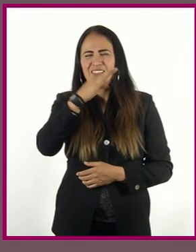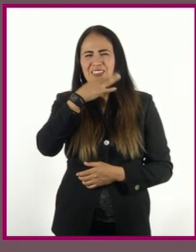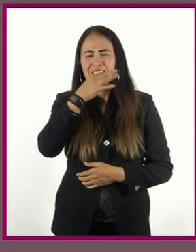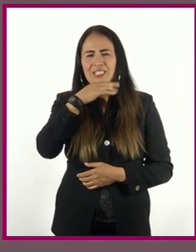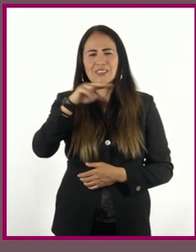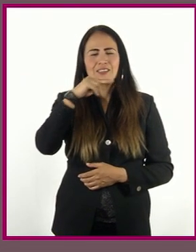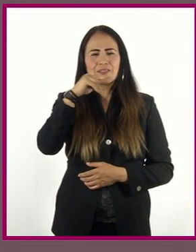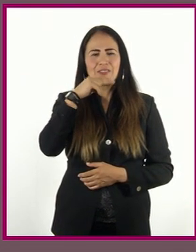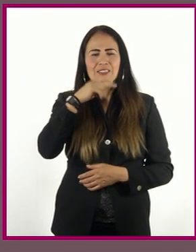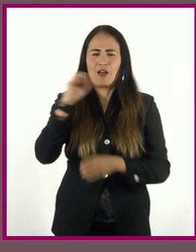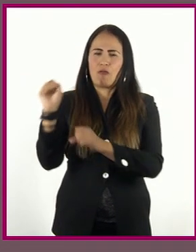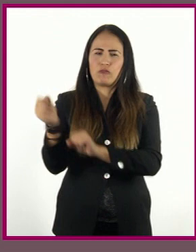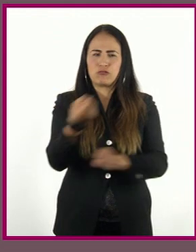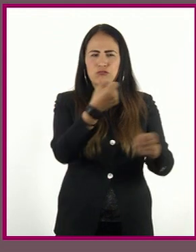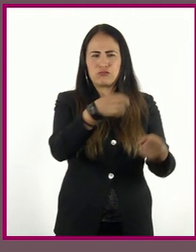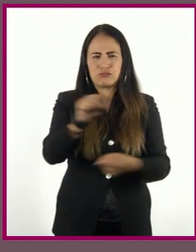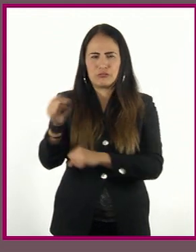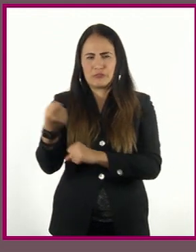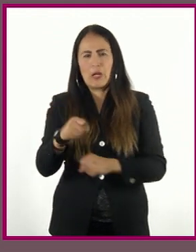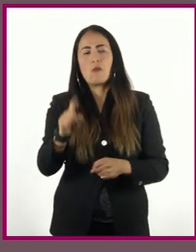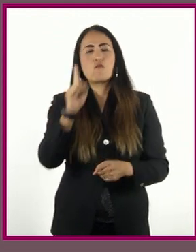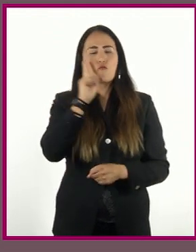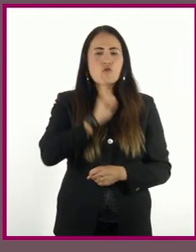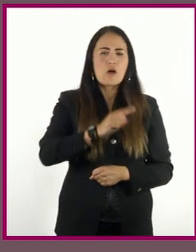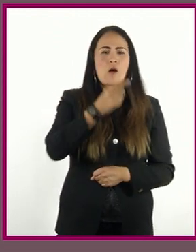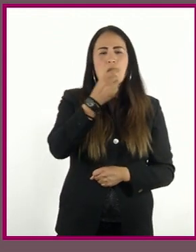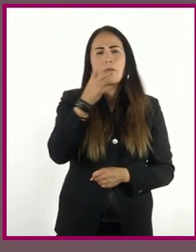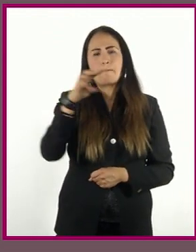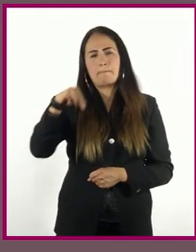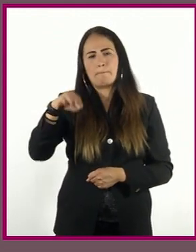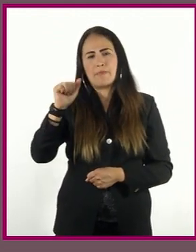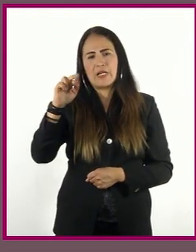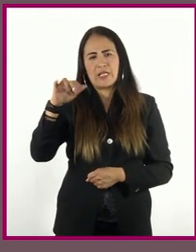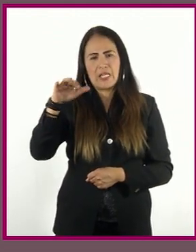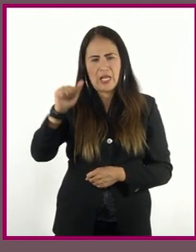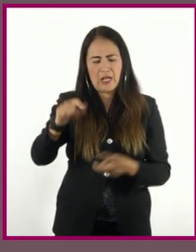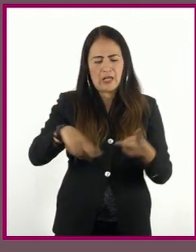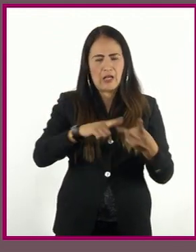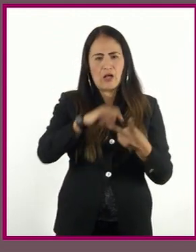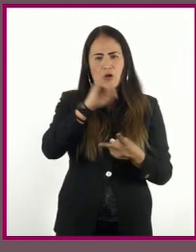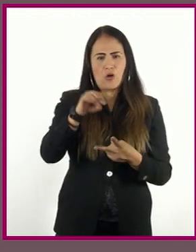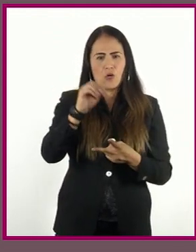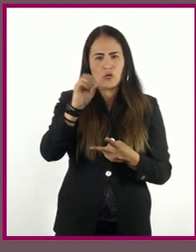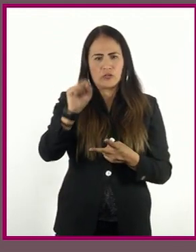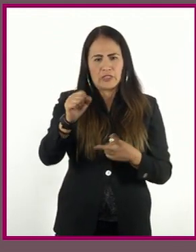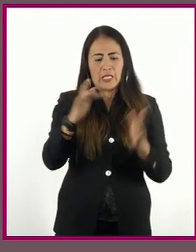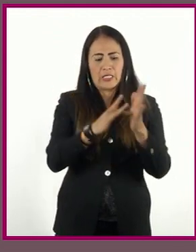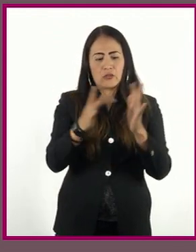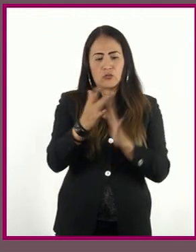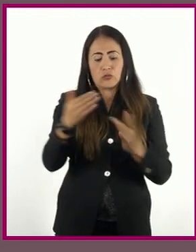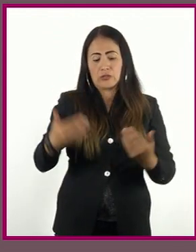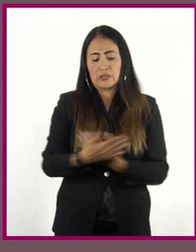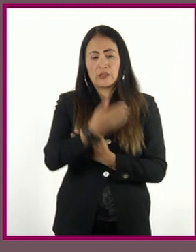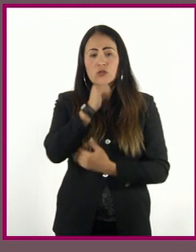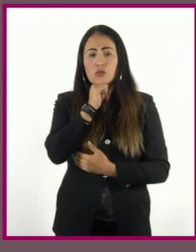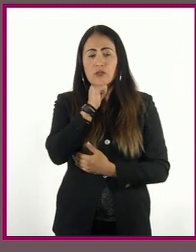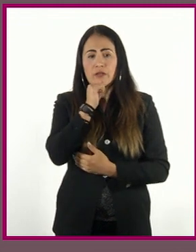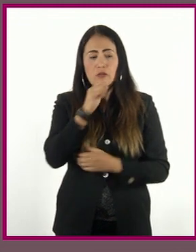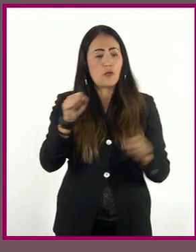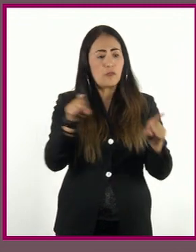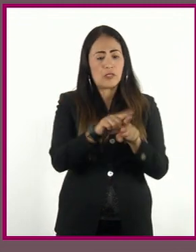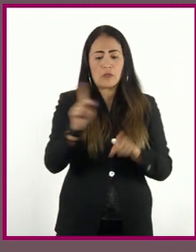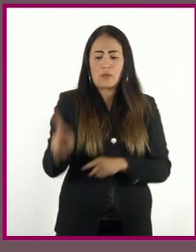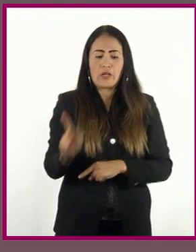que representa la peregrinación de María y José antes del nacimiento de Jesús, coincide con las festividades mexicas